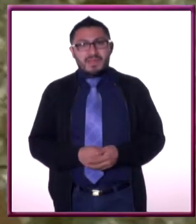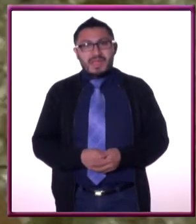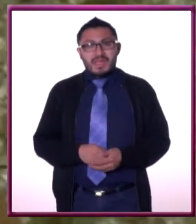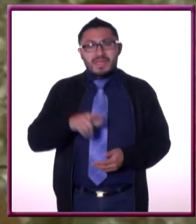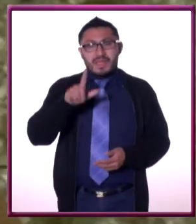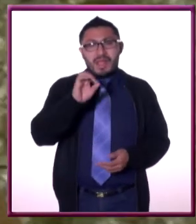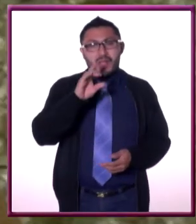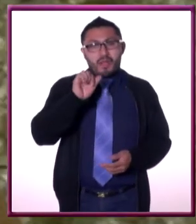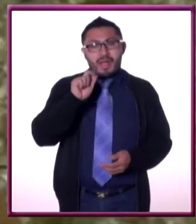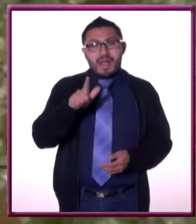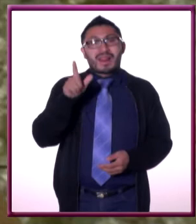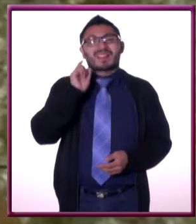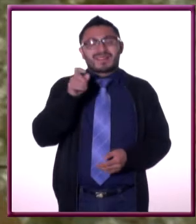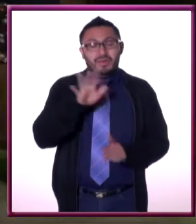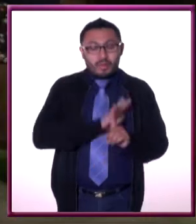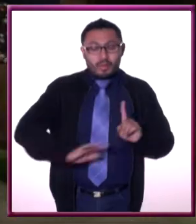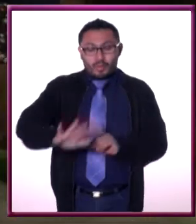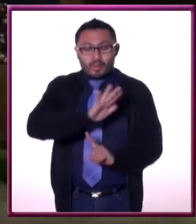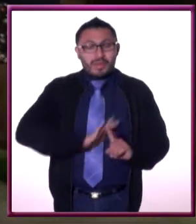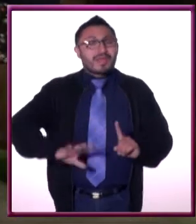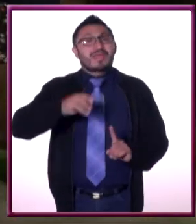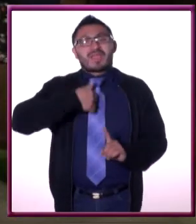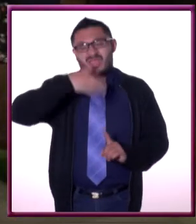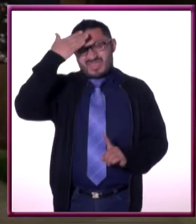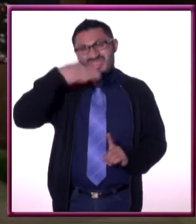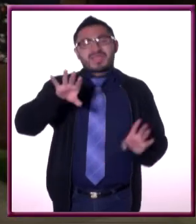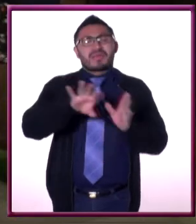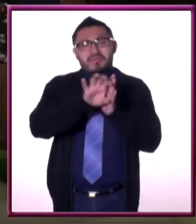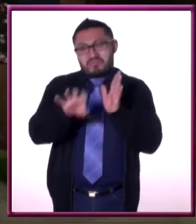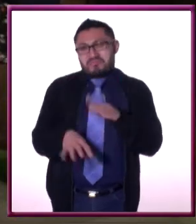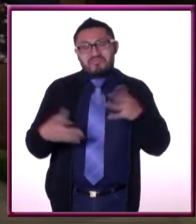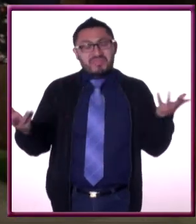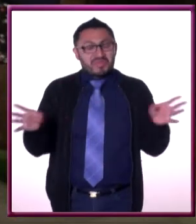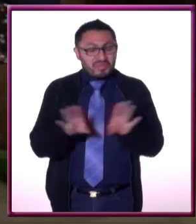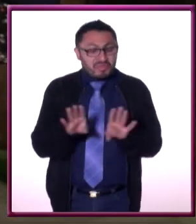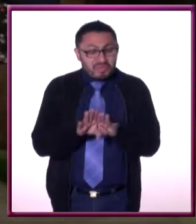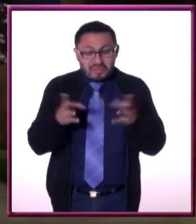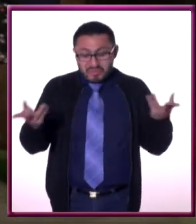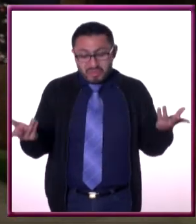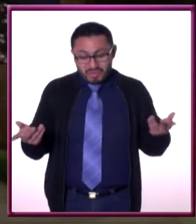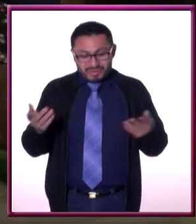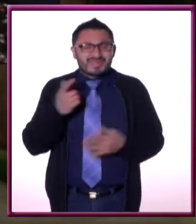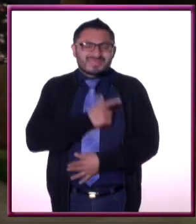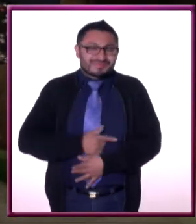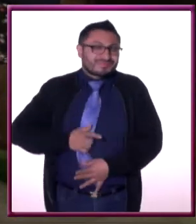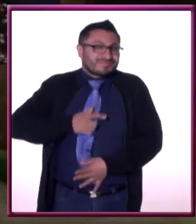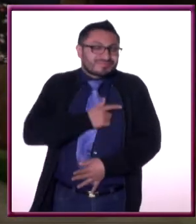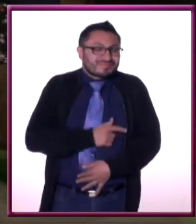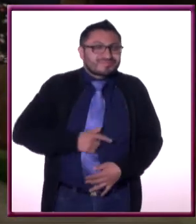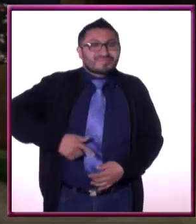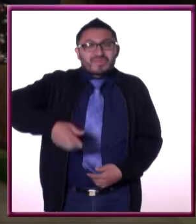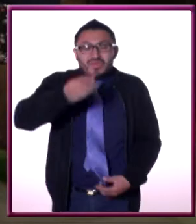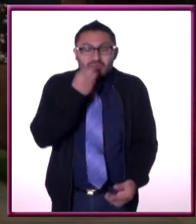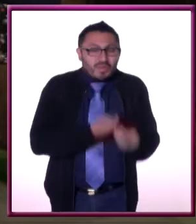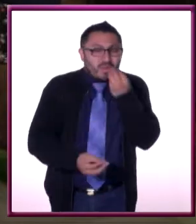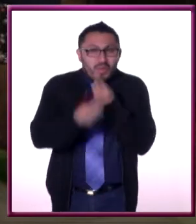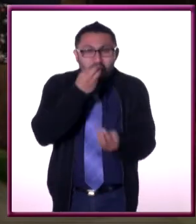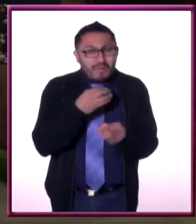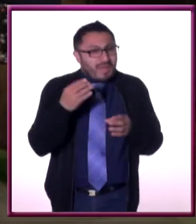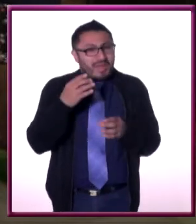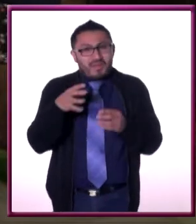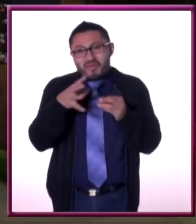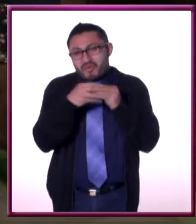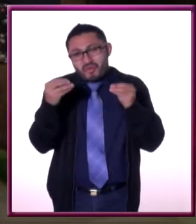local, ¿no? O sea, evitar, yo sé que incluso puede ser una cuestión de comodidad, de estar consumiendo a lo mejor